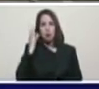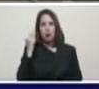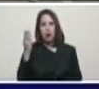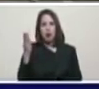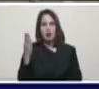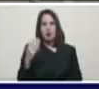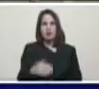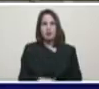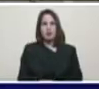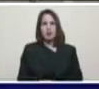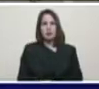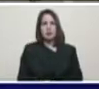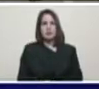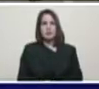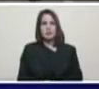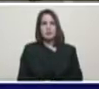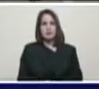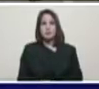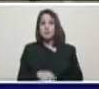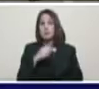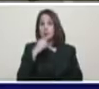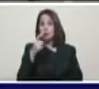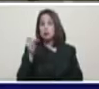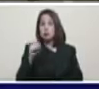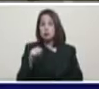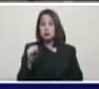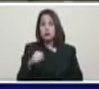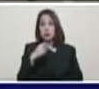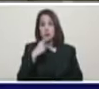elismar así como tú lo dices